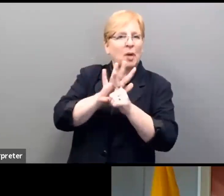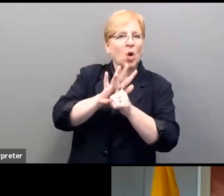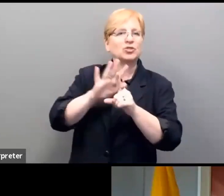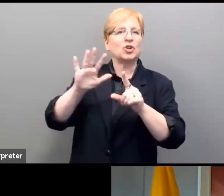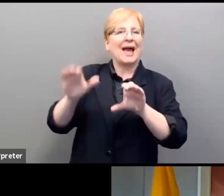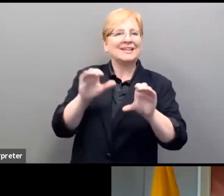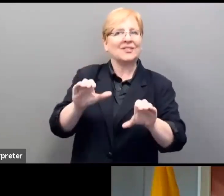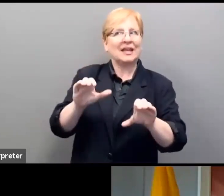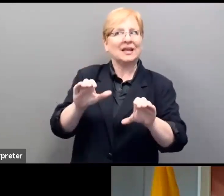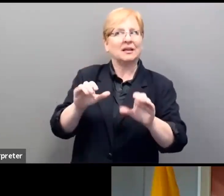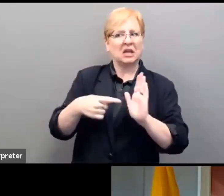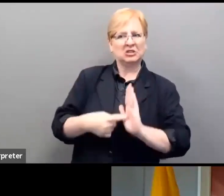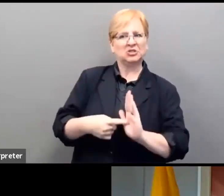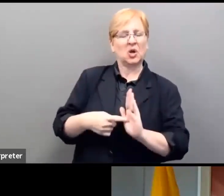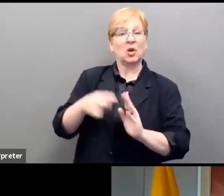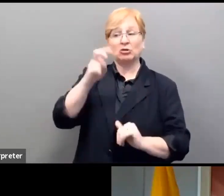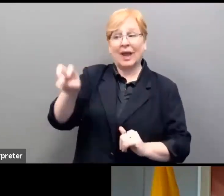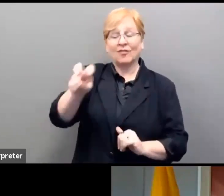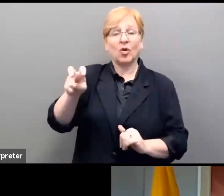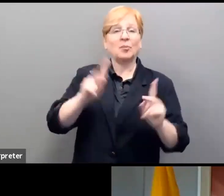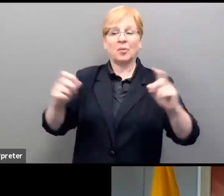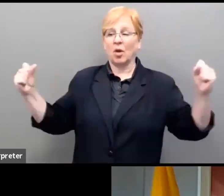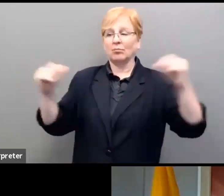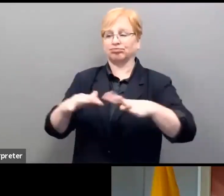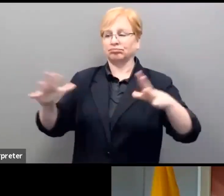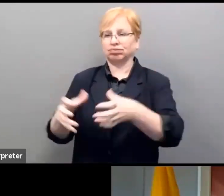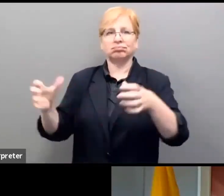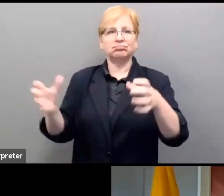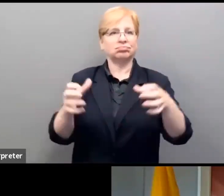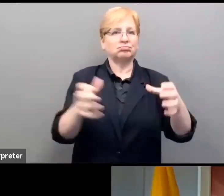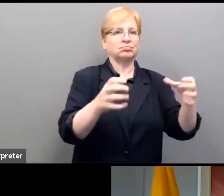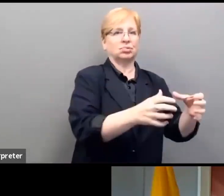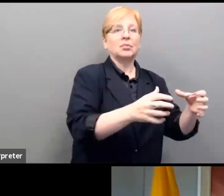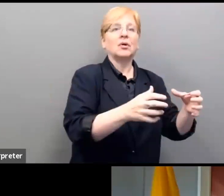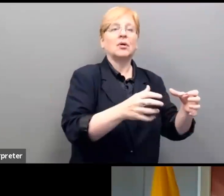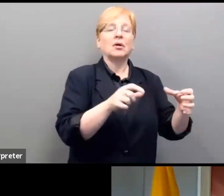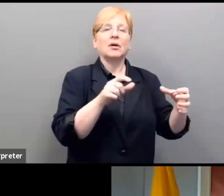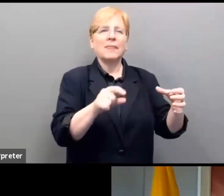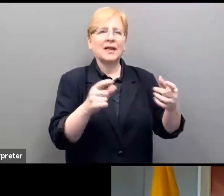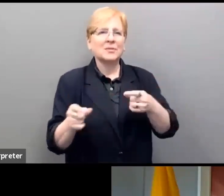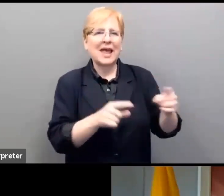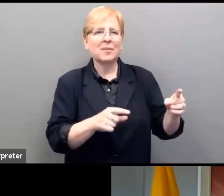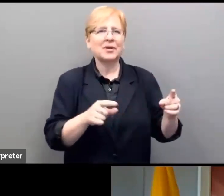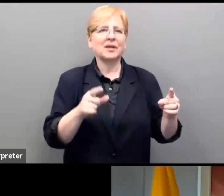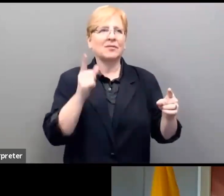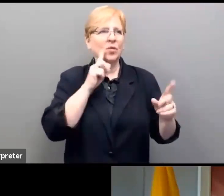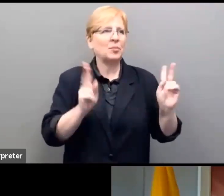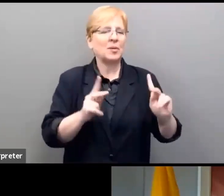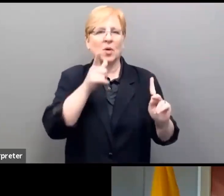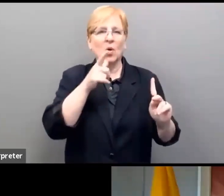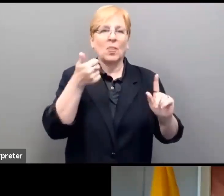que yo quería hacer era el informe semanal sobre exposición y actividades indica que viajes